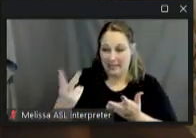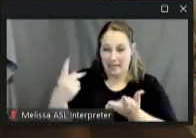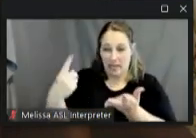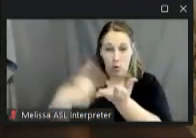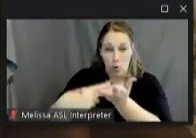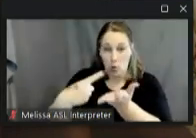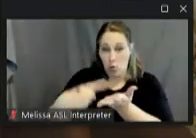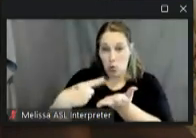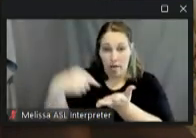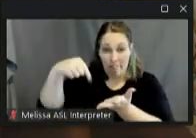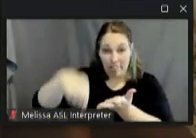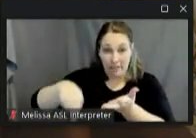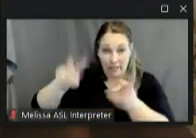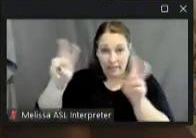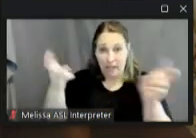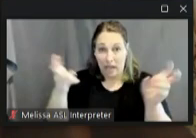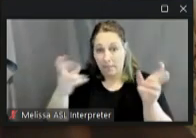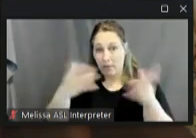caso.